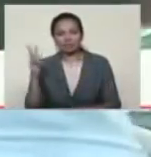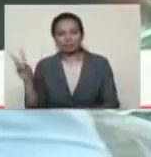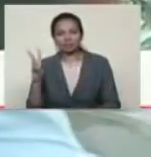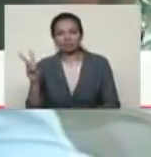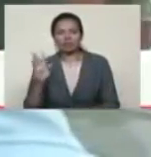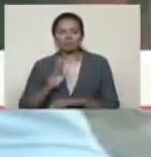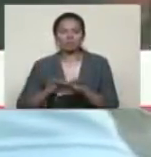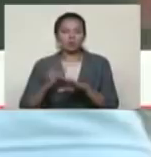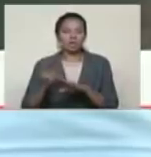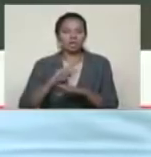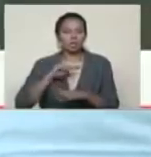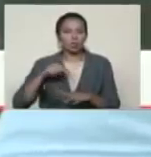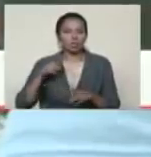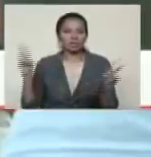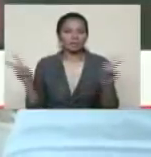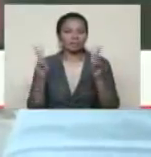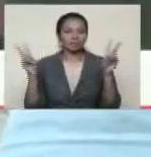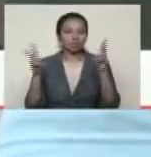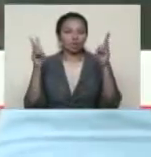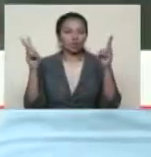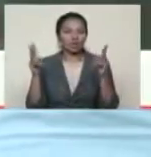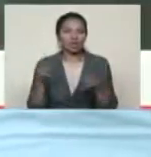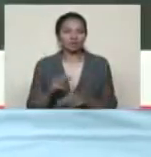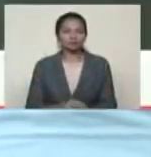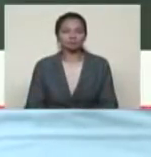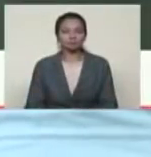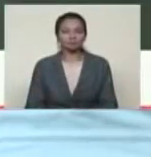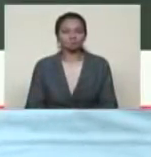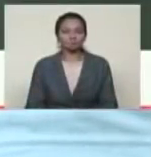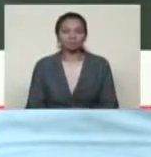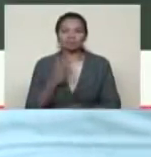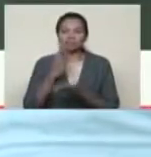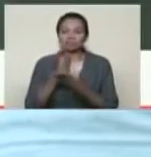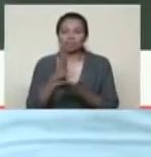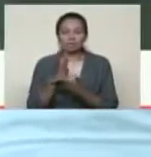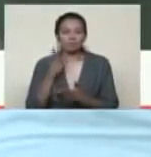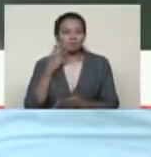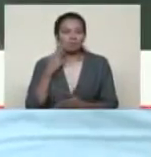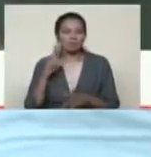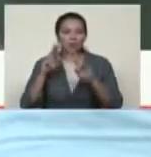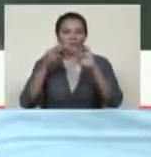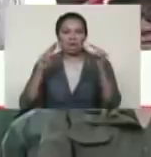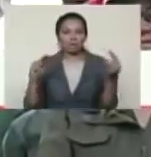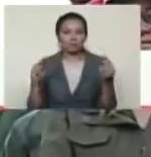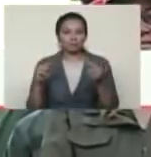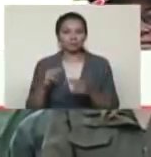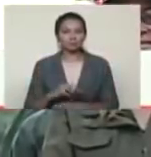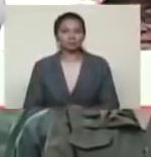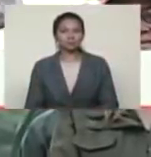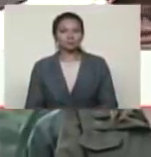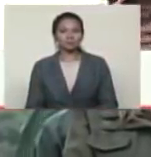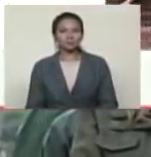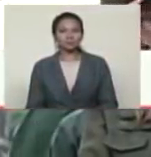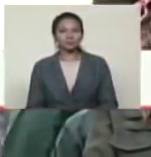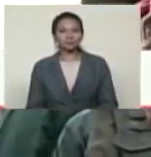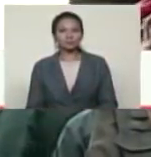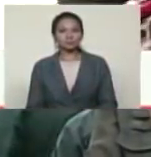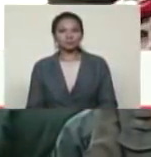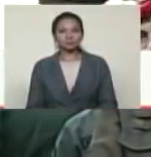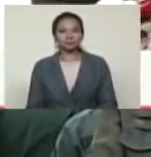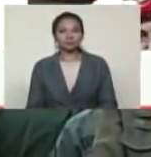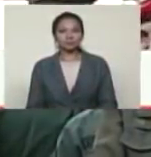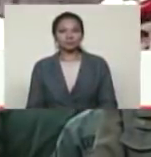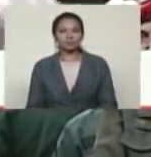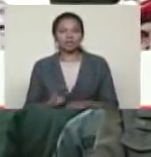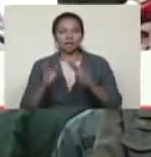Porque nuestra victoria debe ser siempre la paz. La paz con